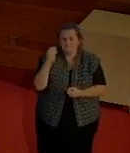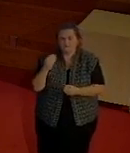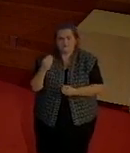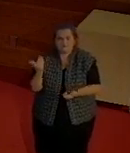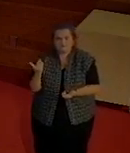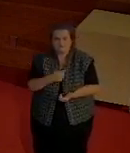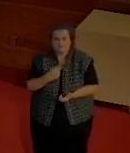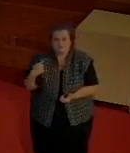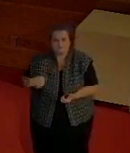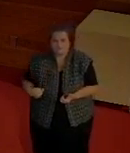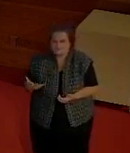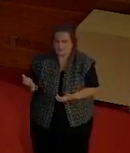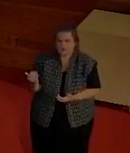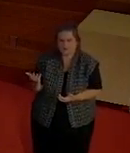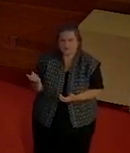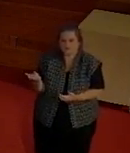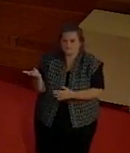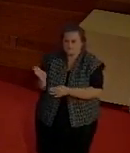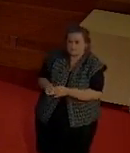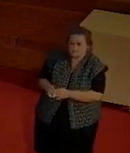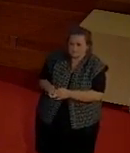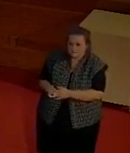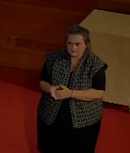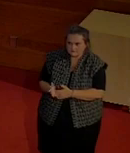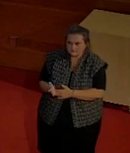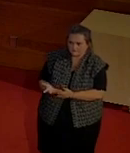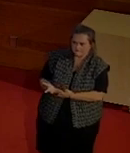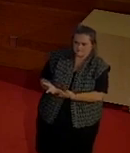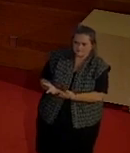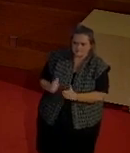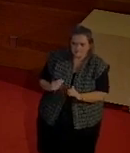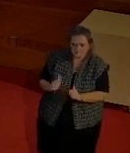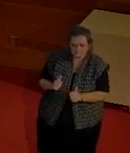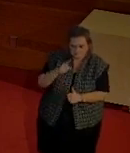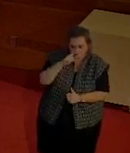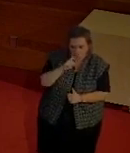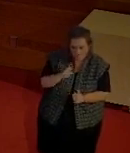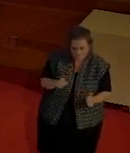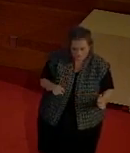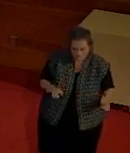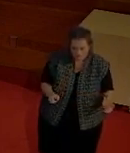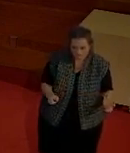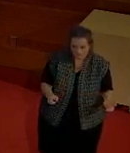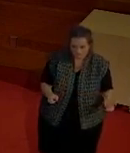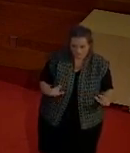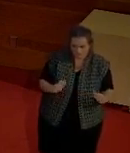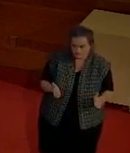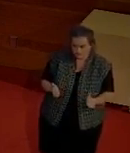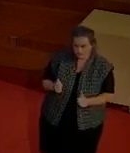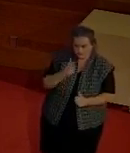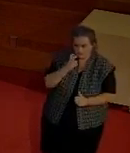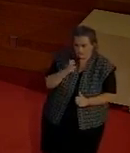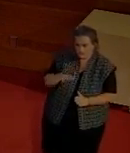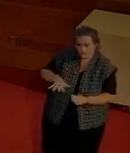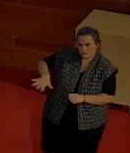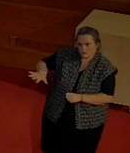unas 300 y nos hemos empezado a asustar en lo que llevamos de año porque se han empezado a localizar muchos lugares en